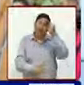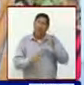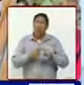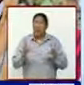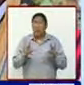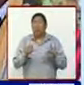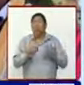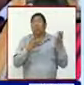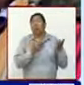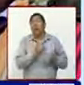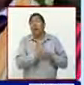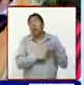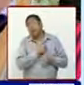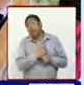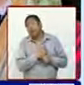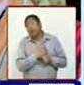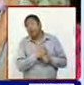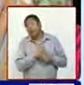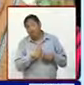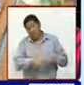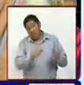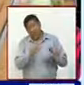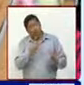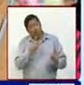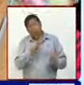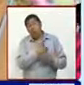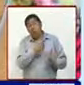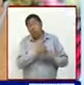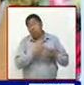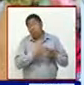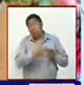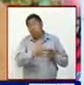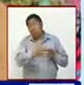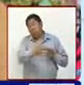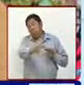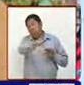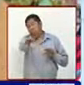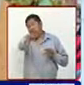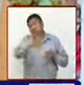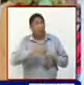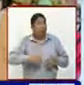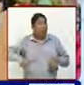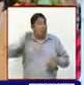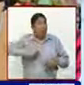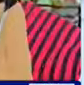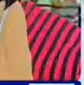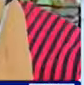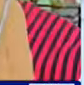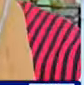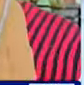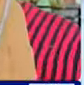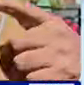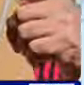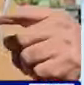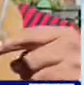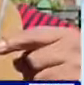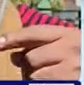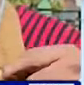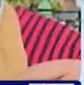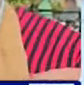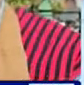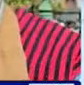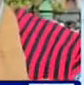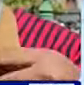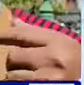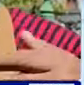pero ¿cuántos años se ha quedado, hermano? Ya se ha autoprorrogado, hermano, en este caso, se ha quedado para eternamente, entonces, no, tampoco no sería bueno, entonces era